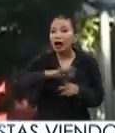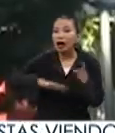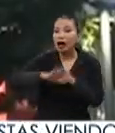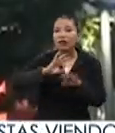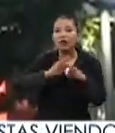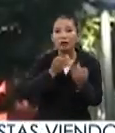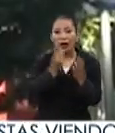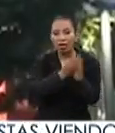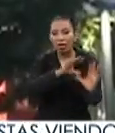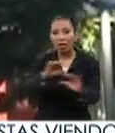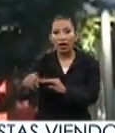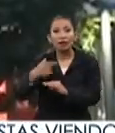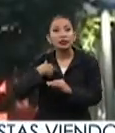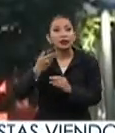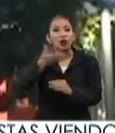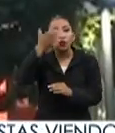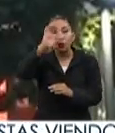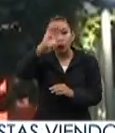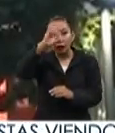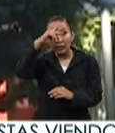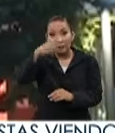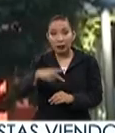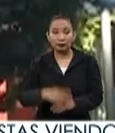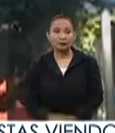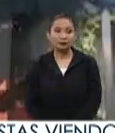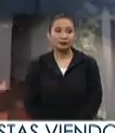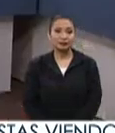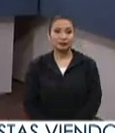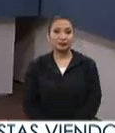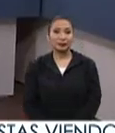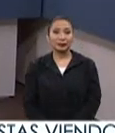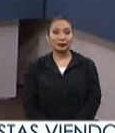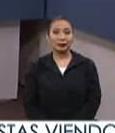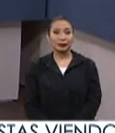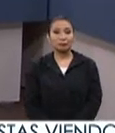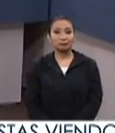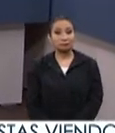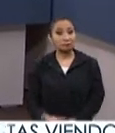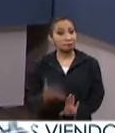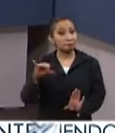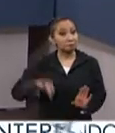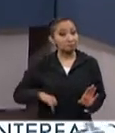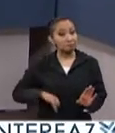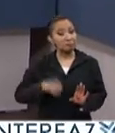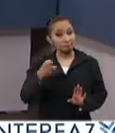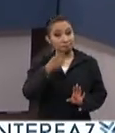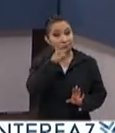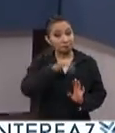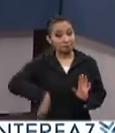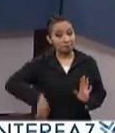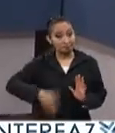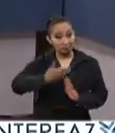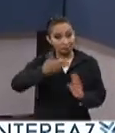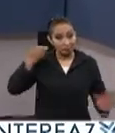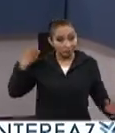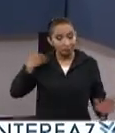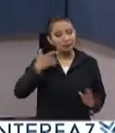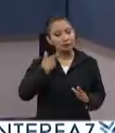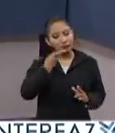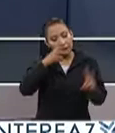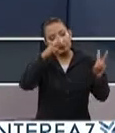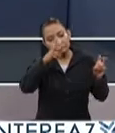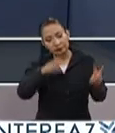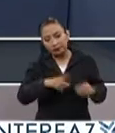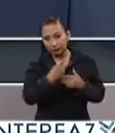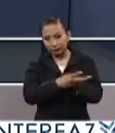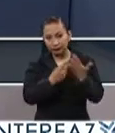modelo pedagógico y hasta la cultura mexicana. Pues muy interesante esto que hemos venido tratando en